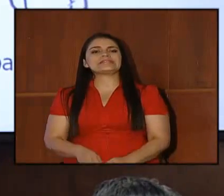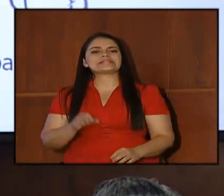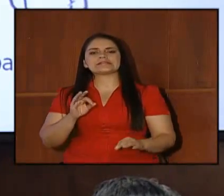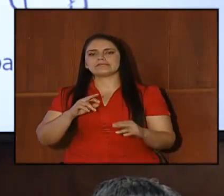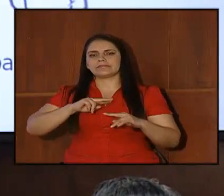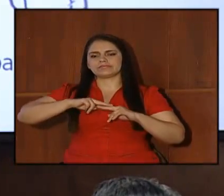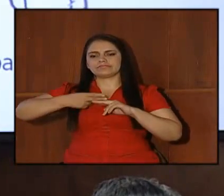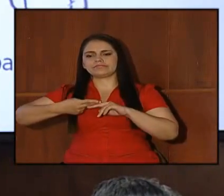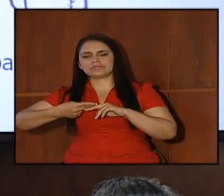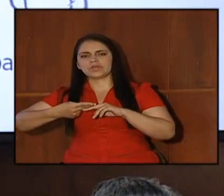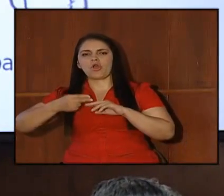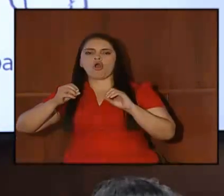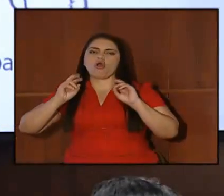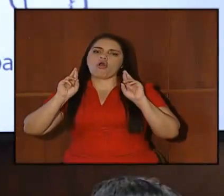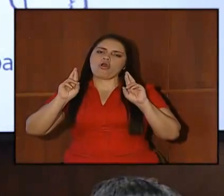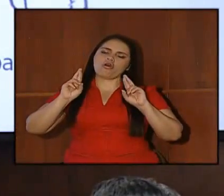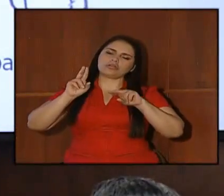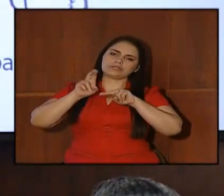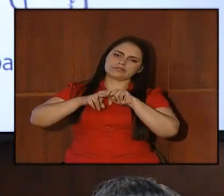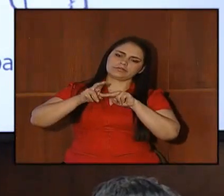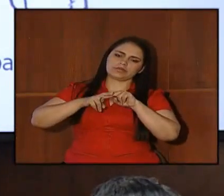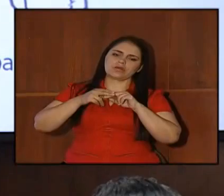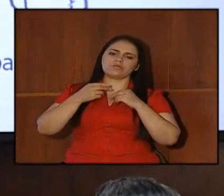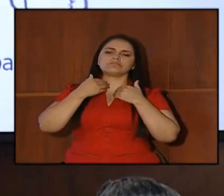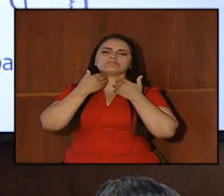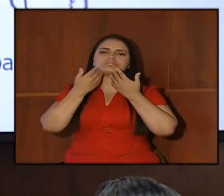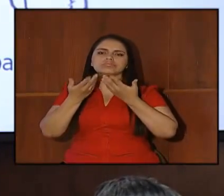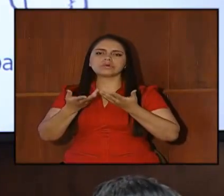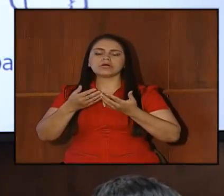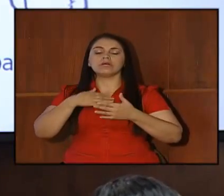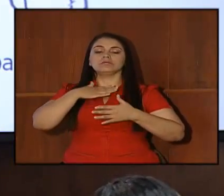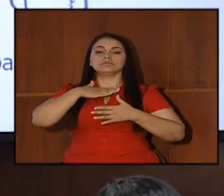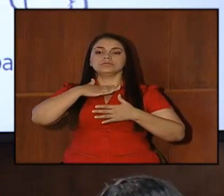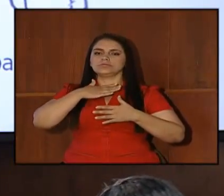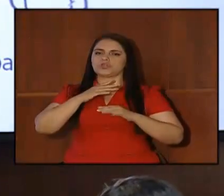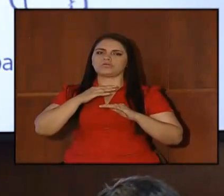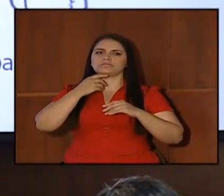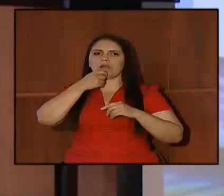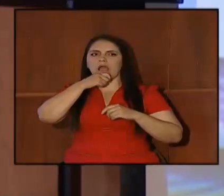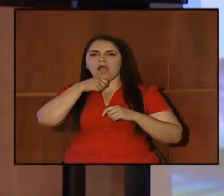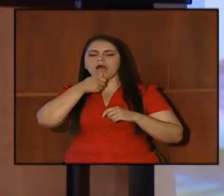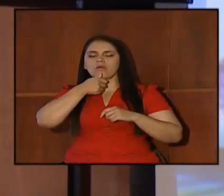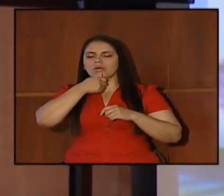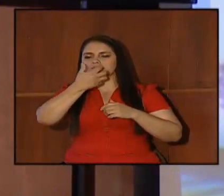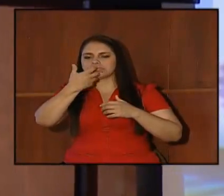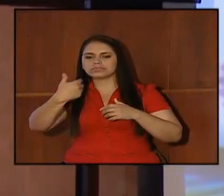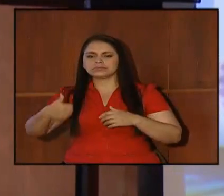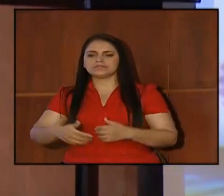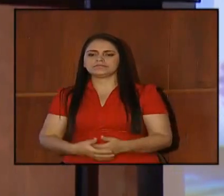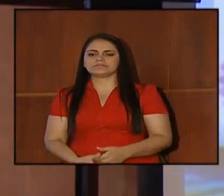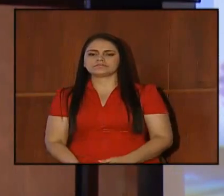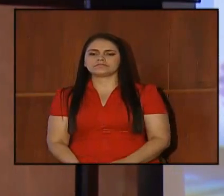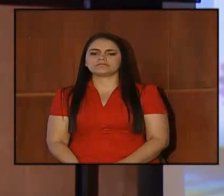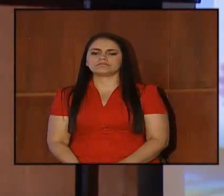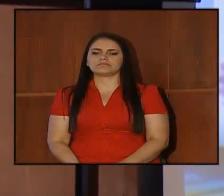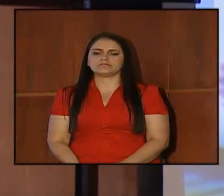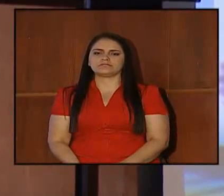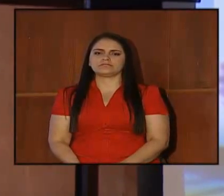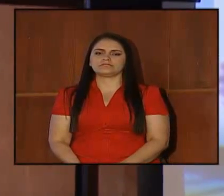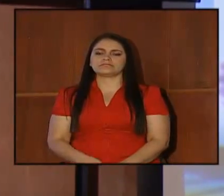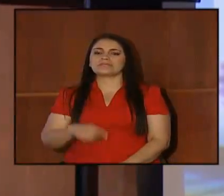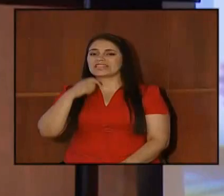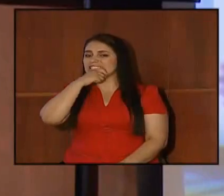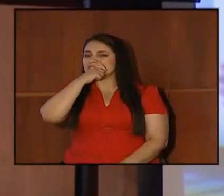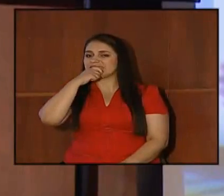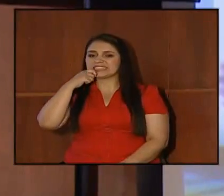lado y sentado para favorecer que el agua salga. Claro que es limpiado, no